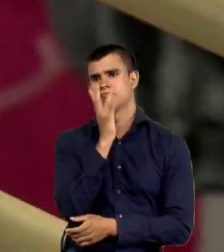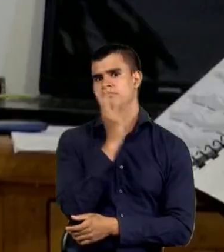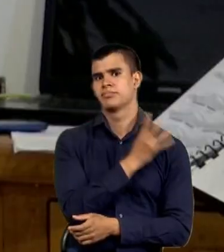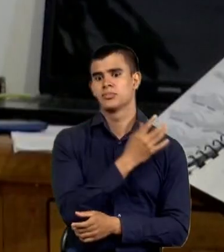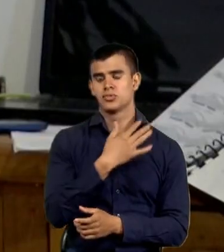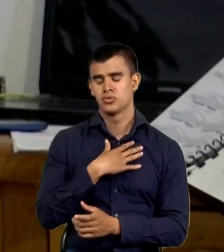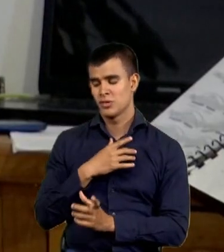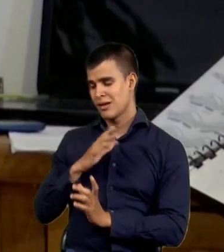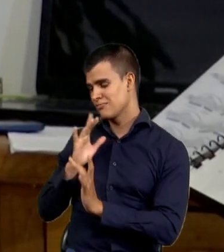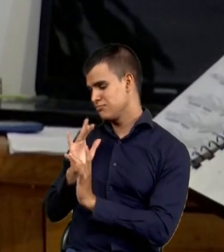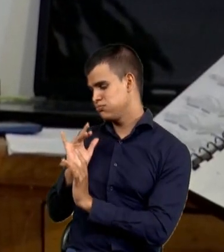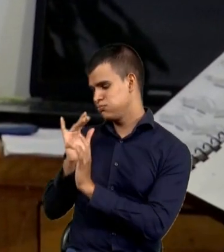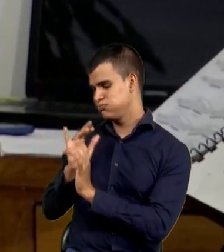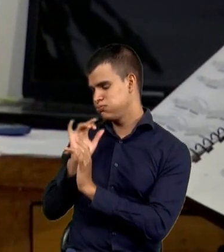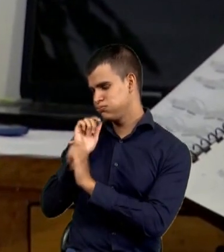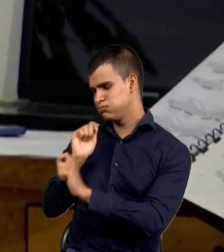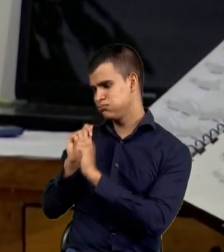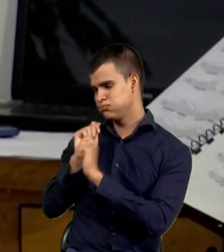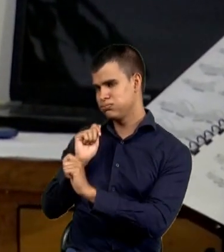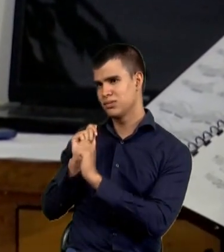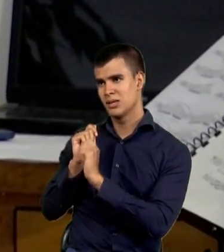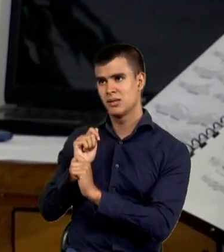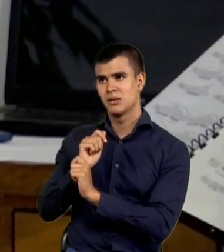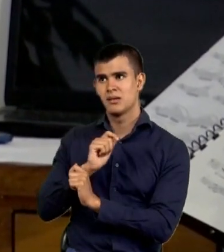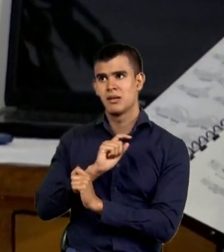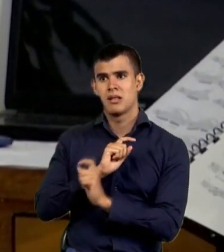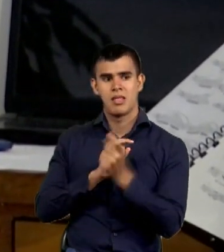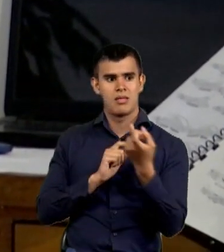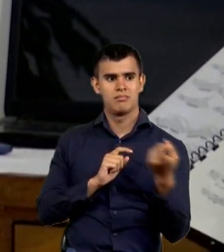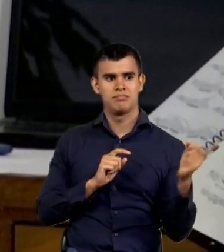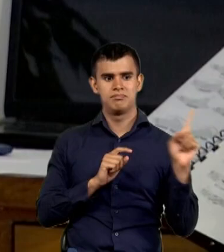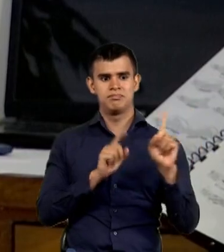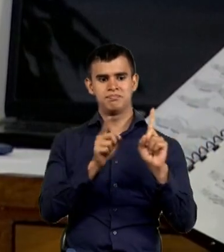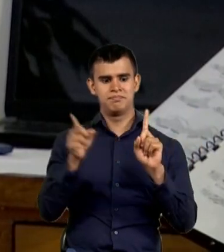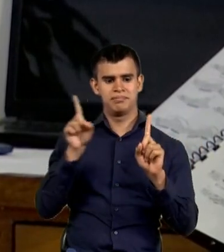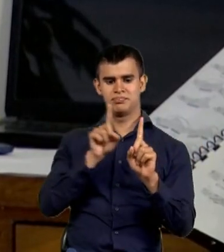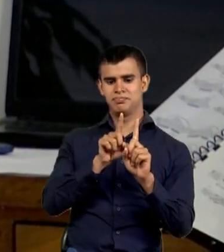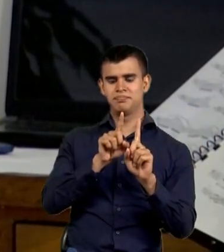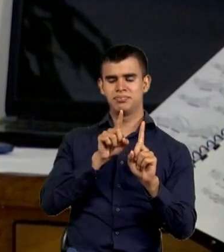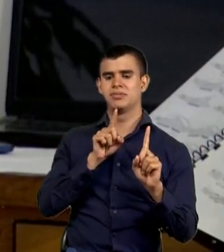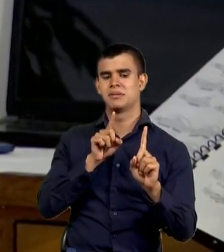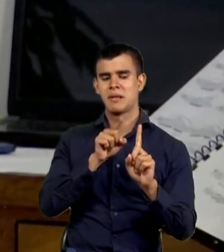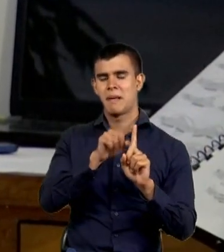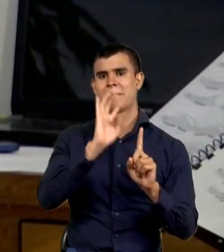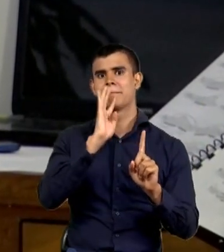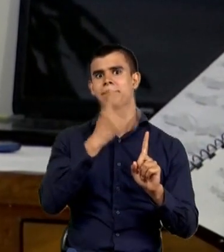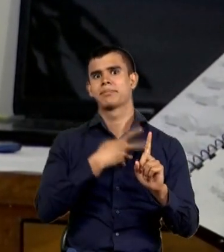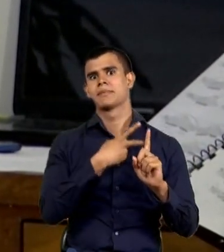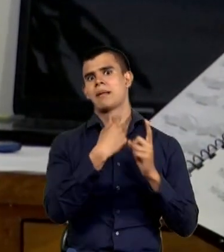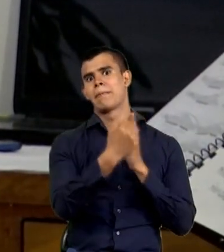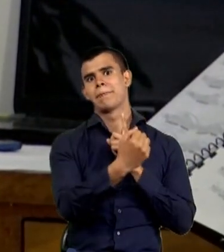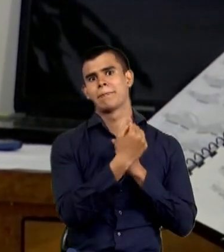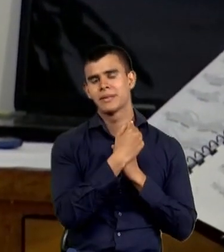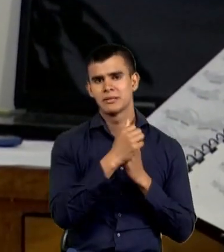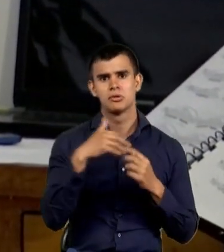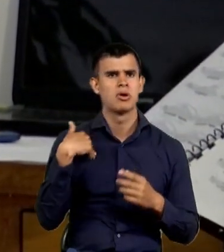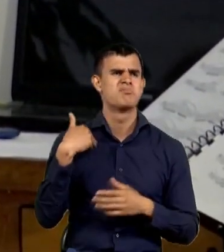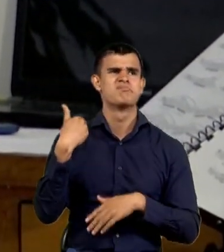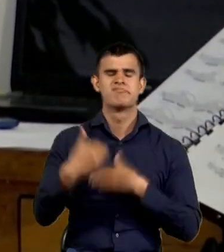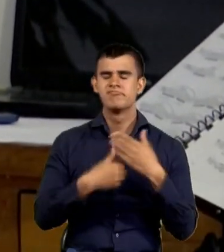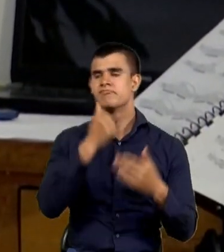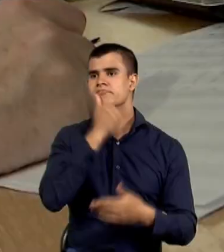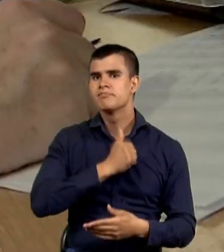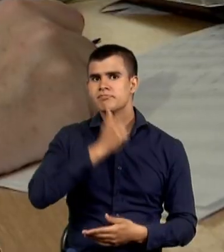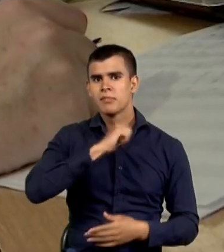pues al principio me daba la espalda en la tarima cuando tocaba conmigo, cosas así, ¿no? Que es un poco fuerte, pero bueno,